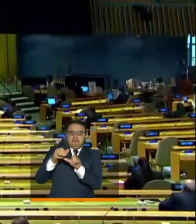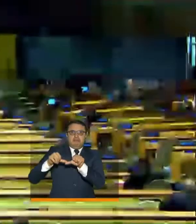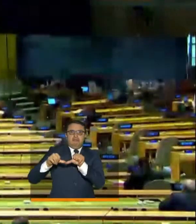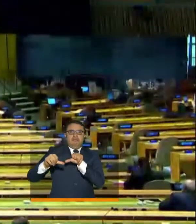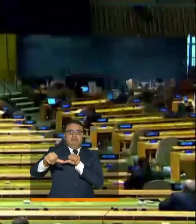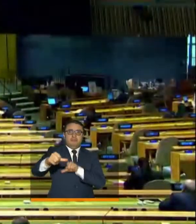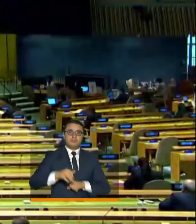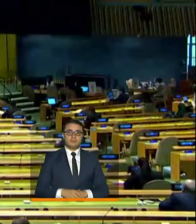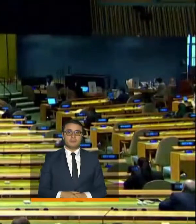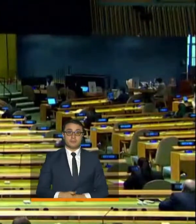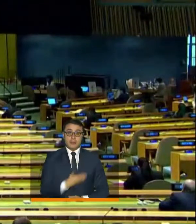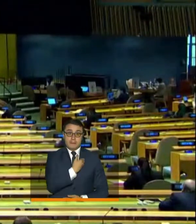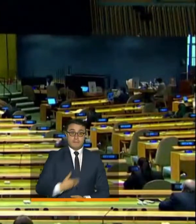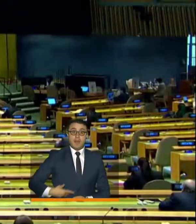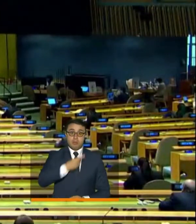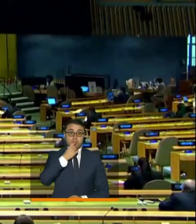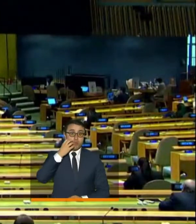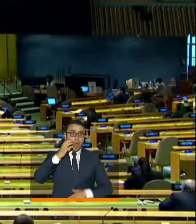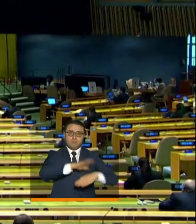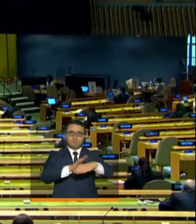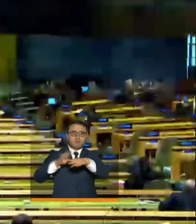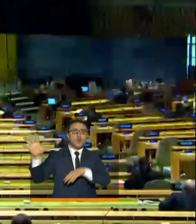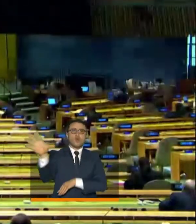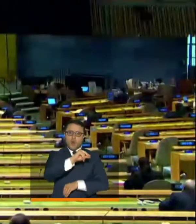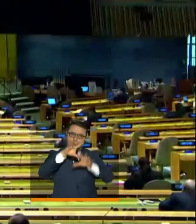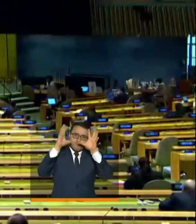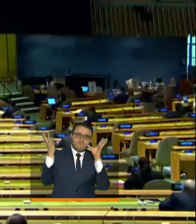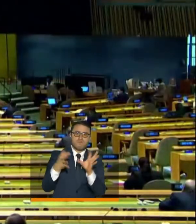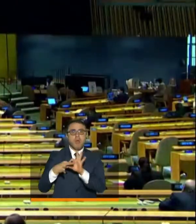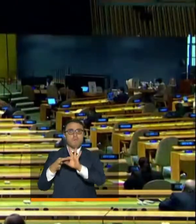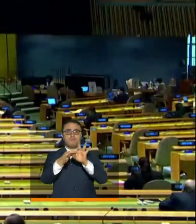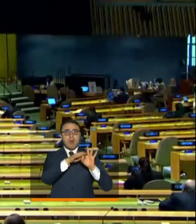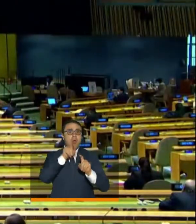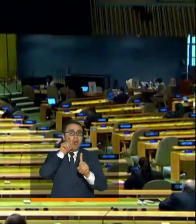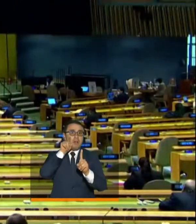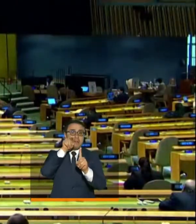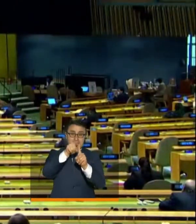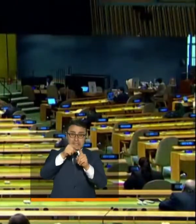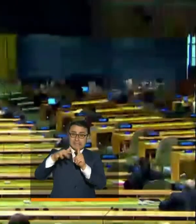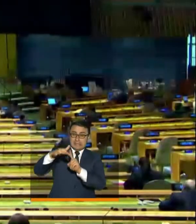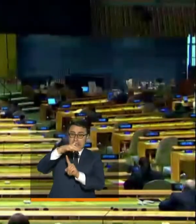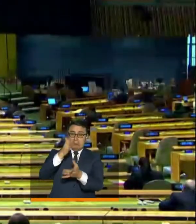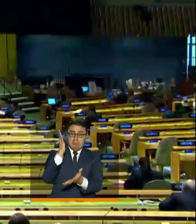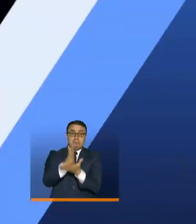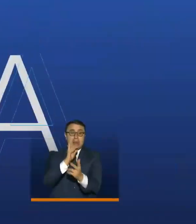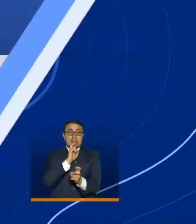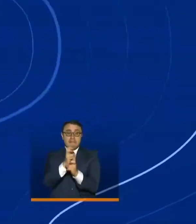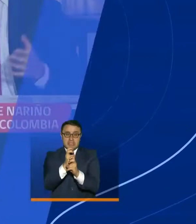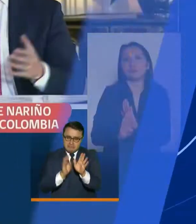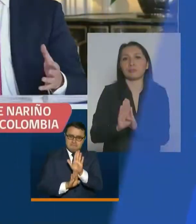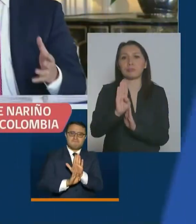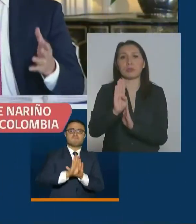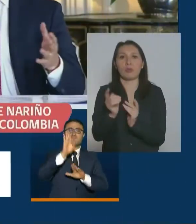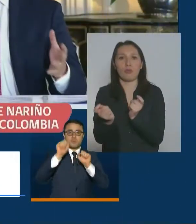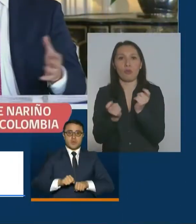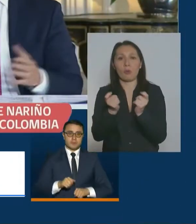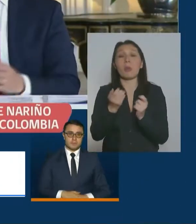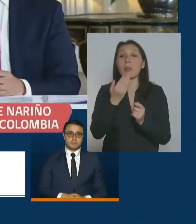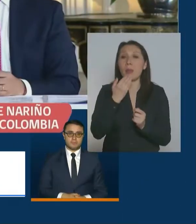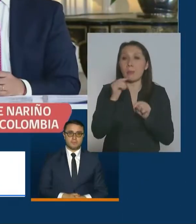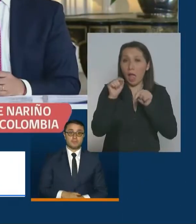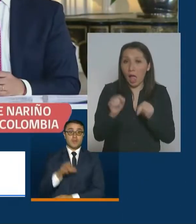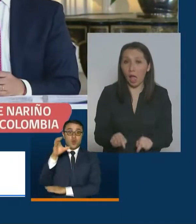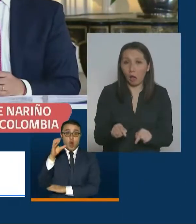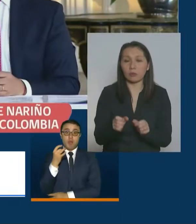llamó al mundo a unirse como nunca antes para superar con resiliencia este difícil momento. Colombia y